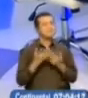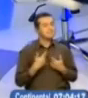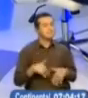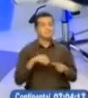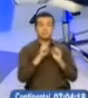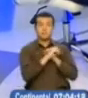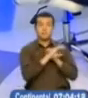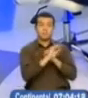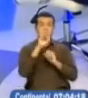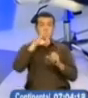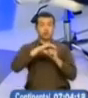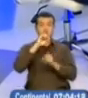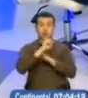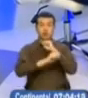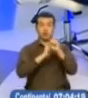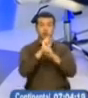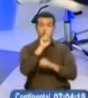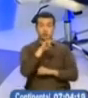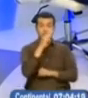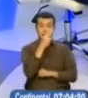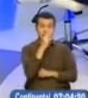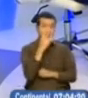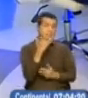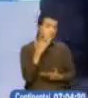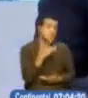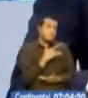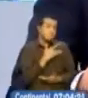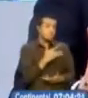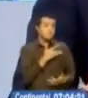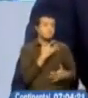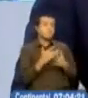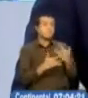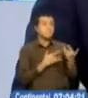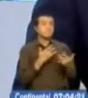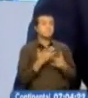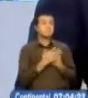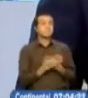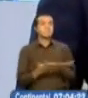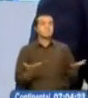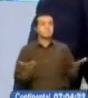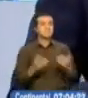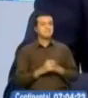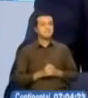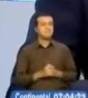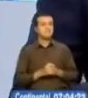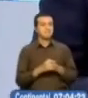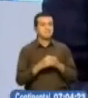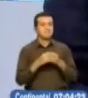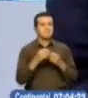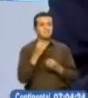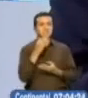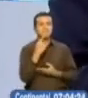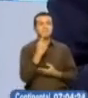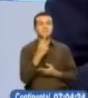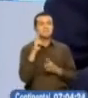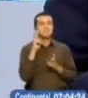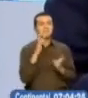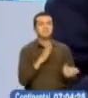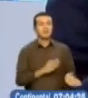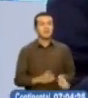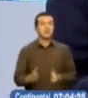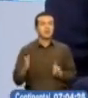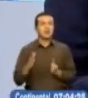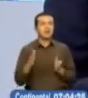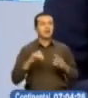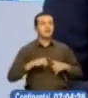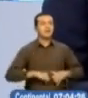del 2017 nos ha traído novedades, y las novedades que nos ha traído es una crispación a nivel de determinadas capas